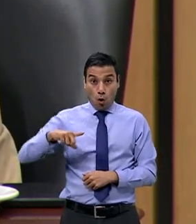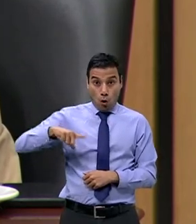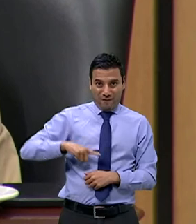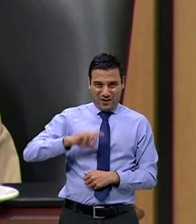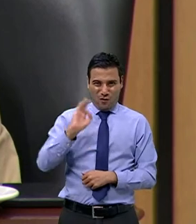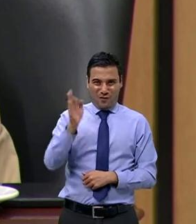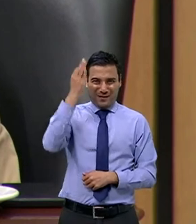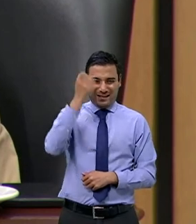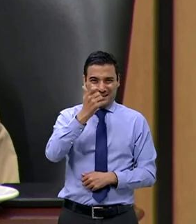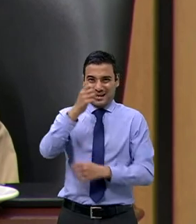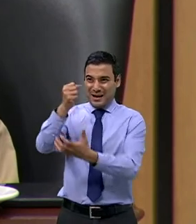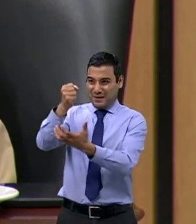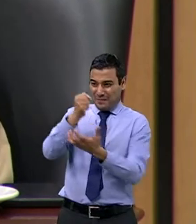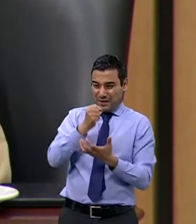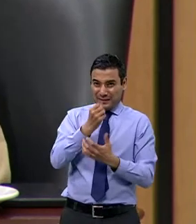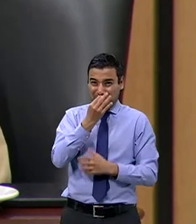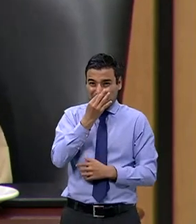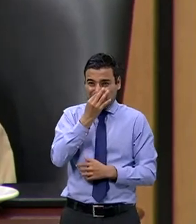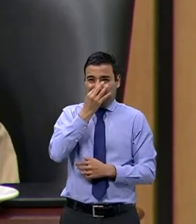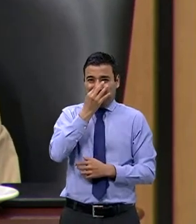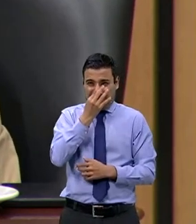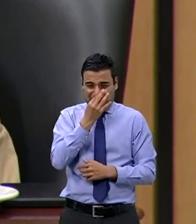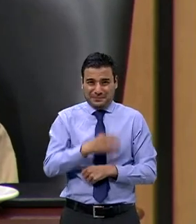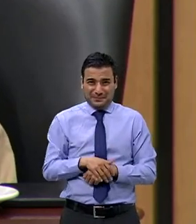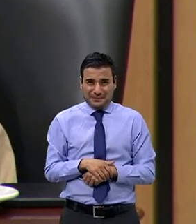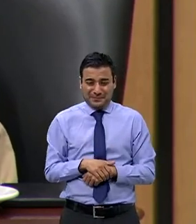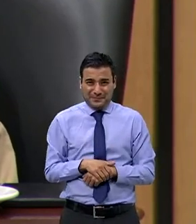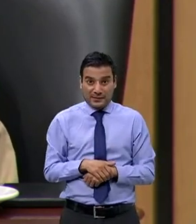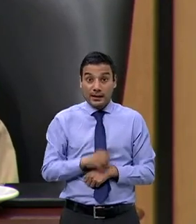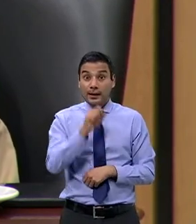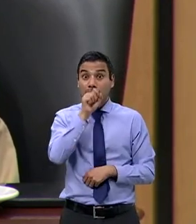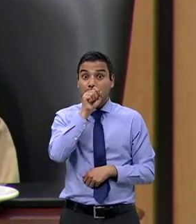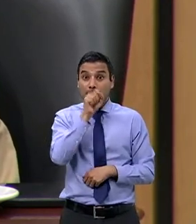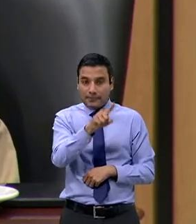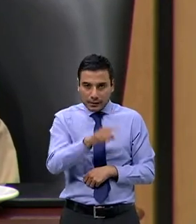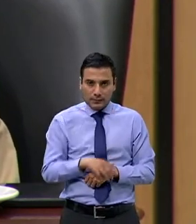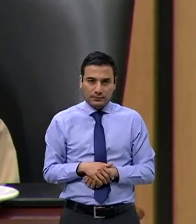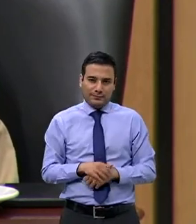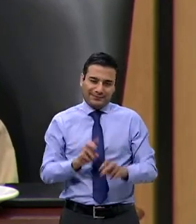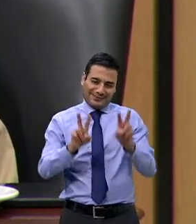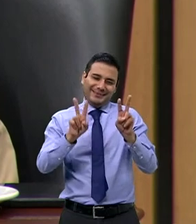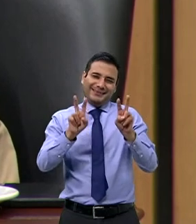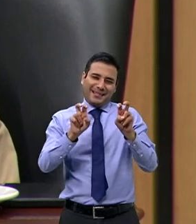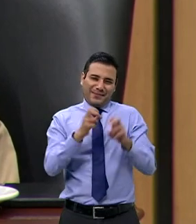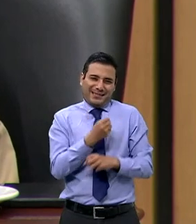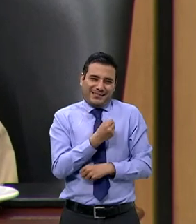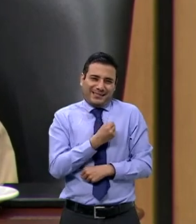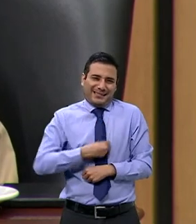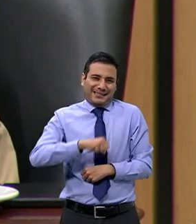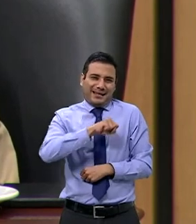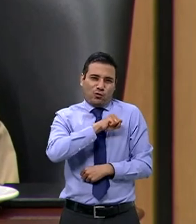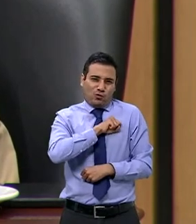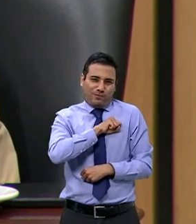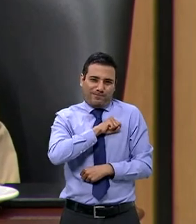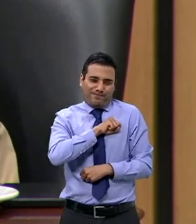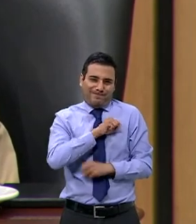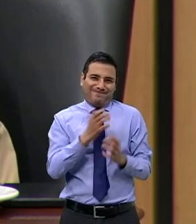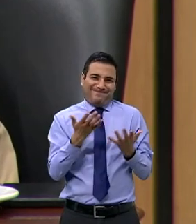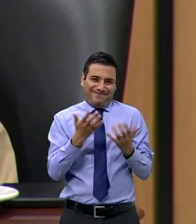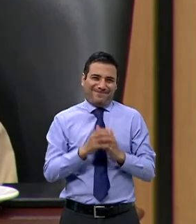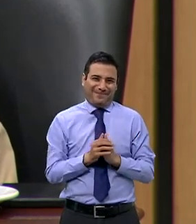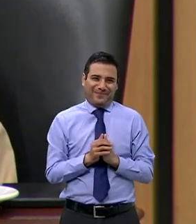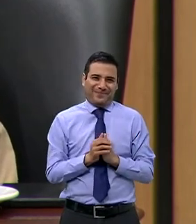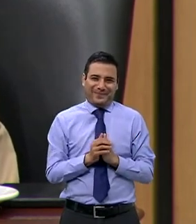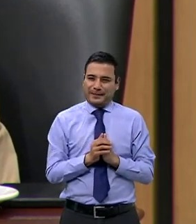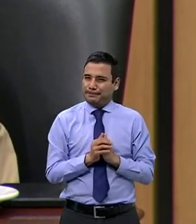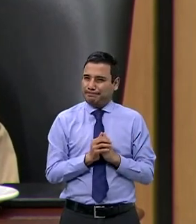federación ni que hablar del tema de salud su gran y famoso blanco